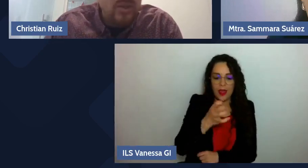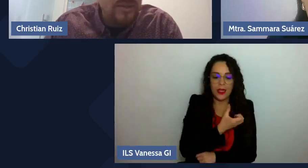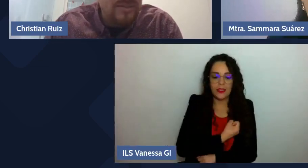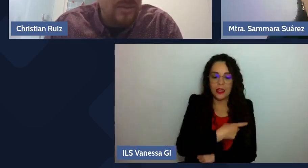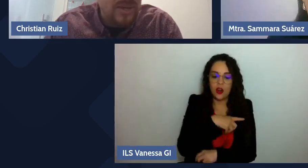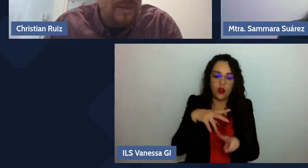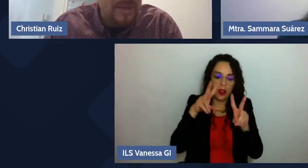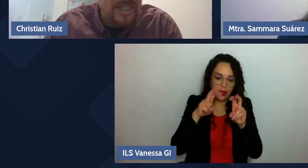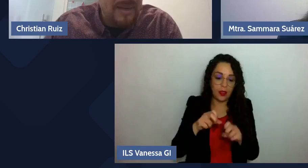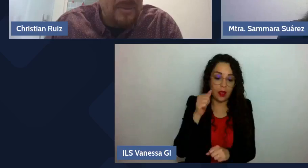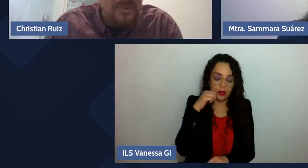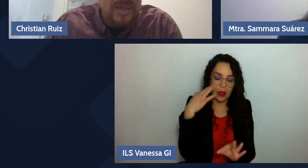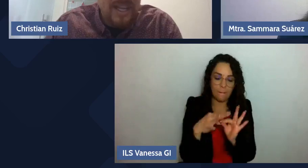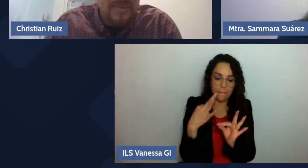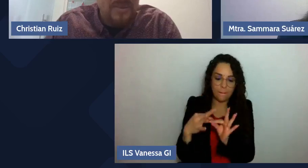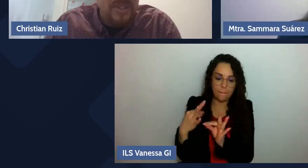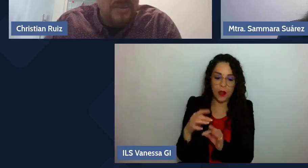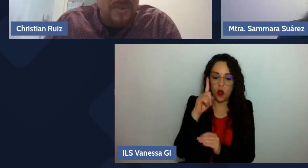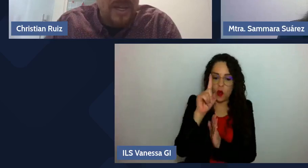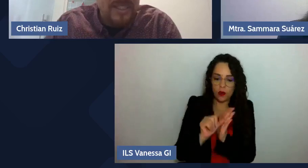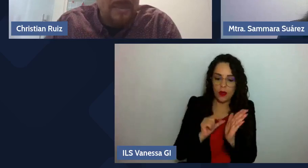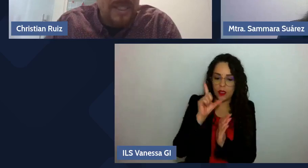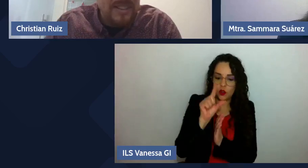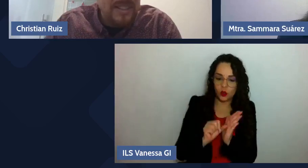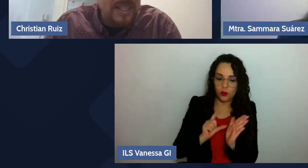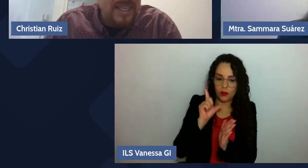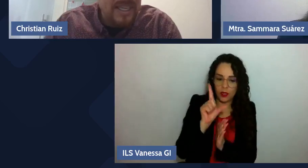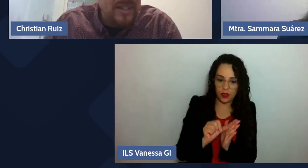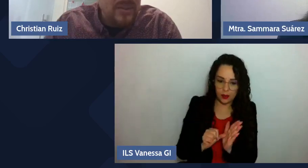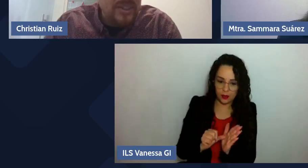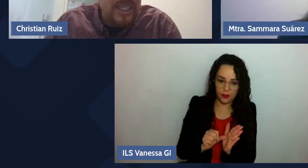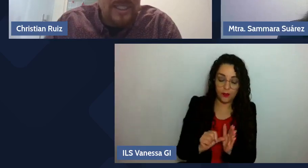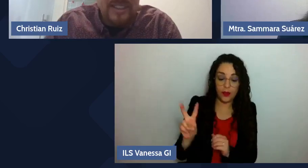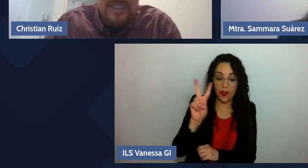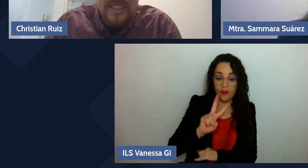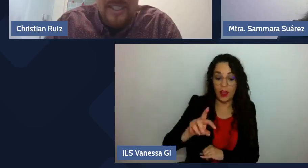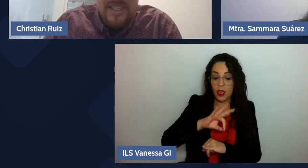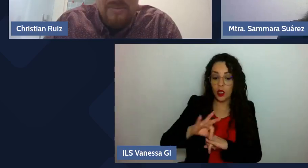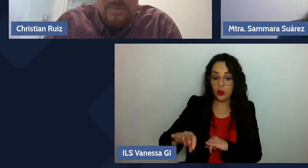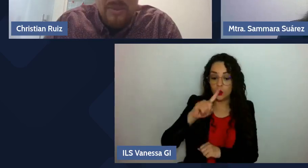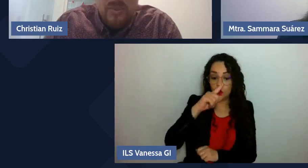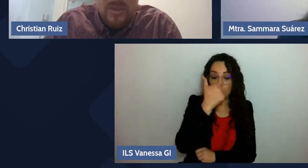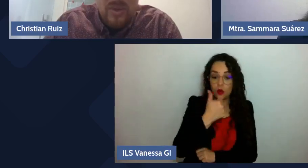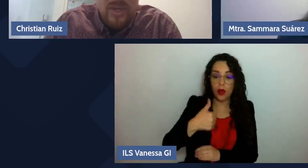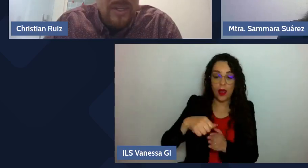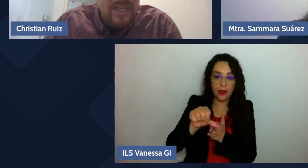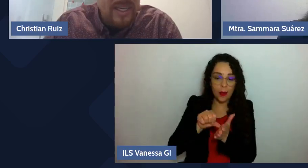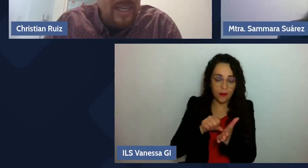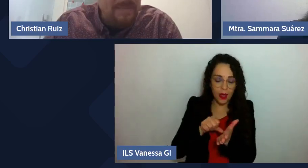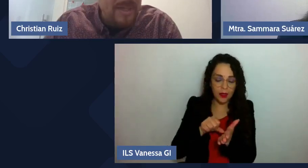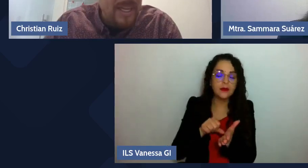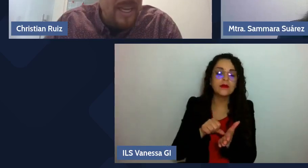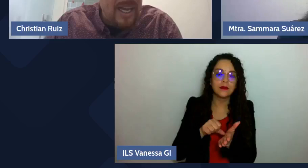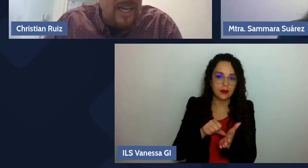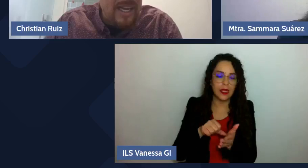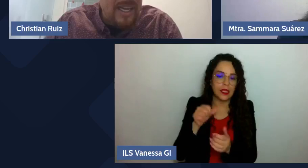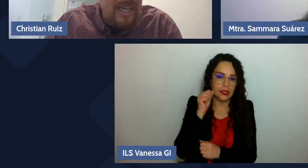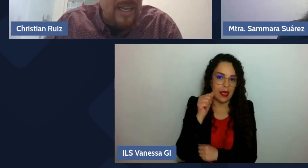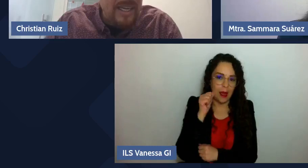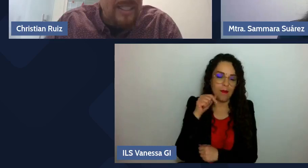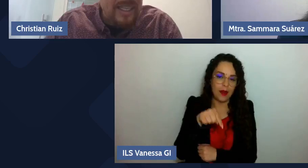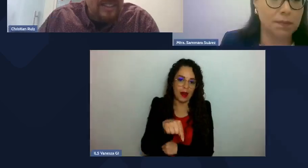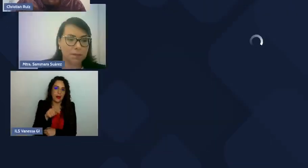mensual, ¿no? Lo que platicamos, ¿no? Cada último viernes de mes. Entonces, pues bueno, le pediría